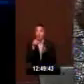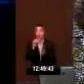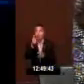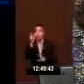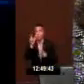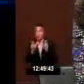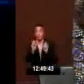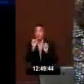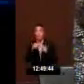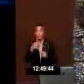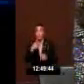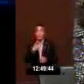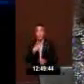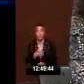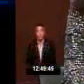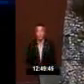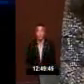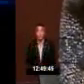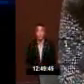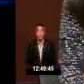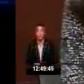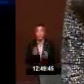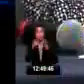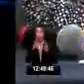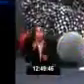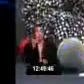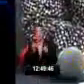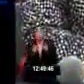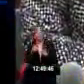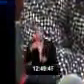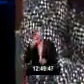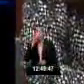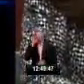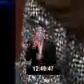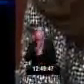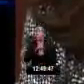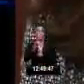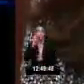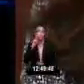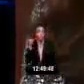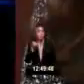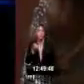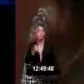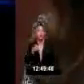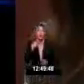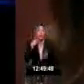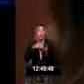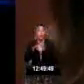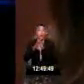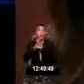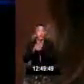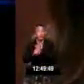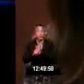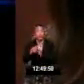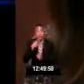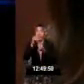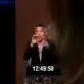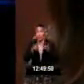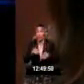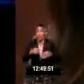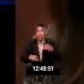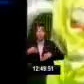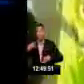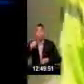otra persona que pueda haber tenido en su momento cuidado de la víctima. Y en los casos de secuestro, la secretaria jurídica de la presidencia, Joana